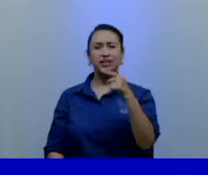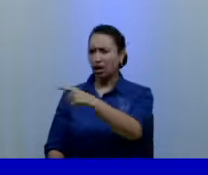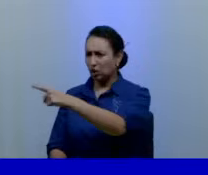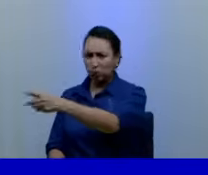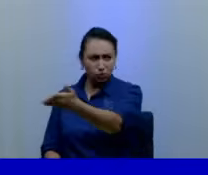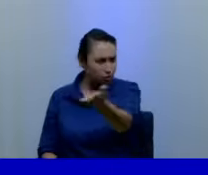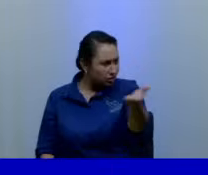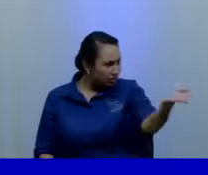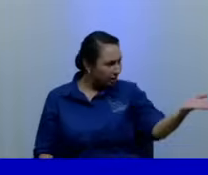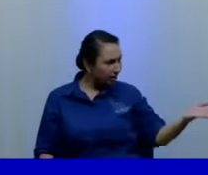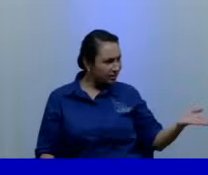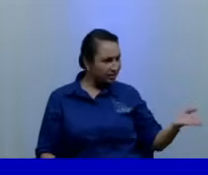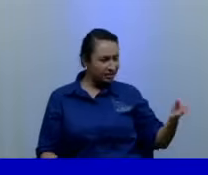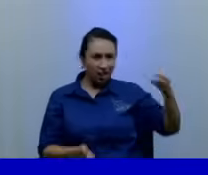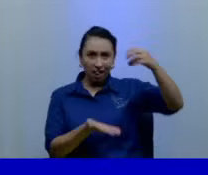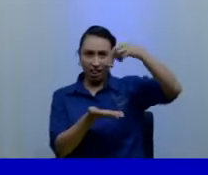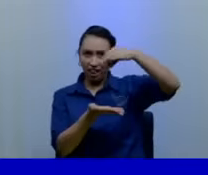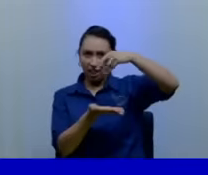sois la sal de la tierra.